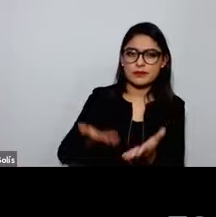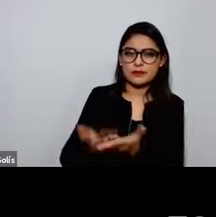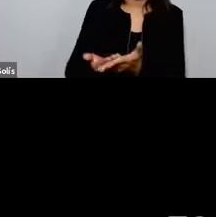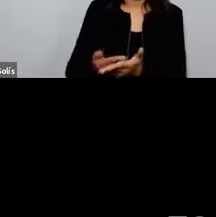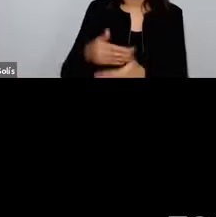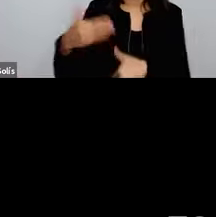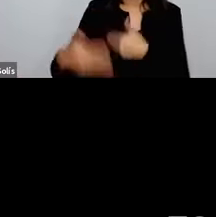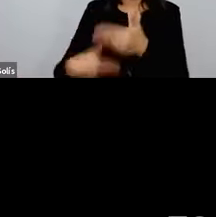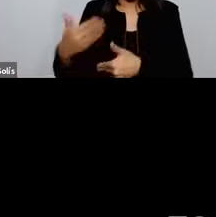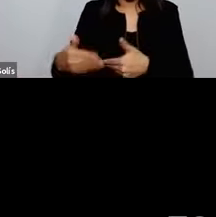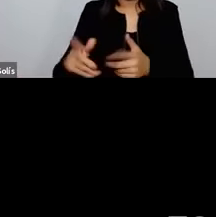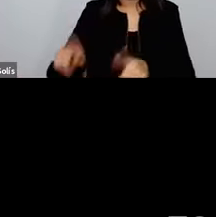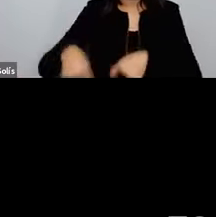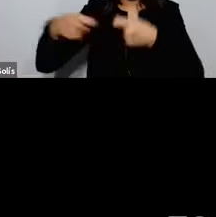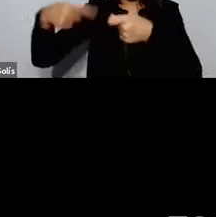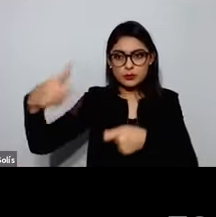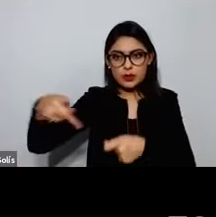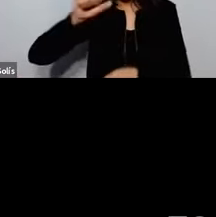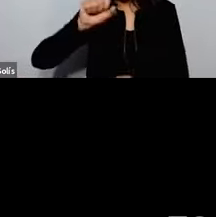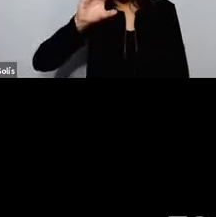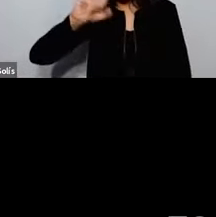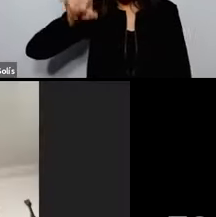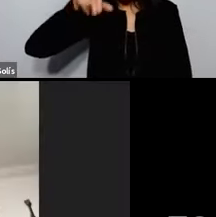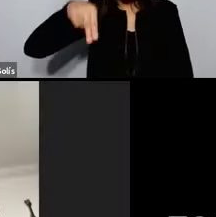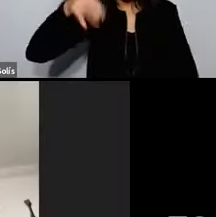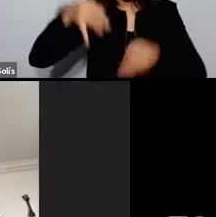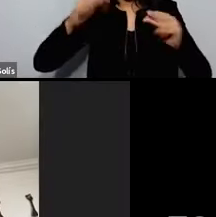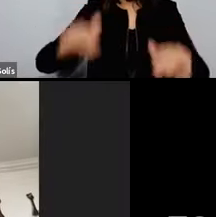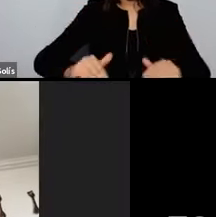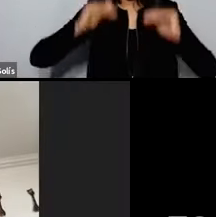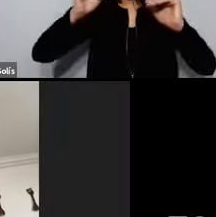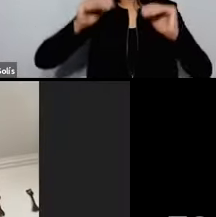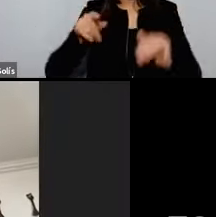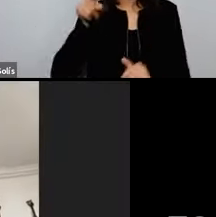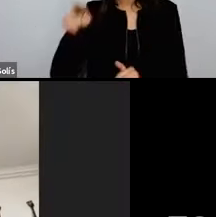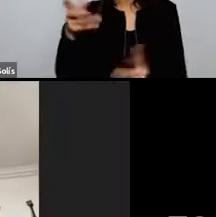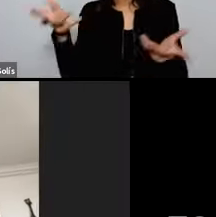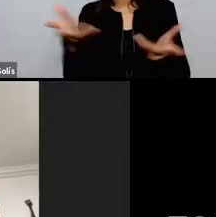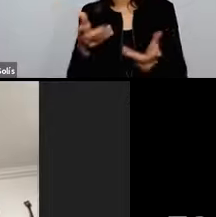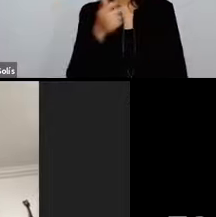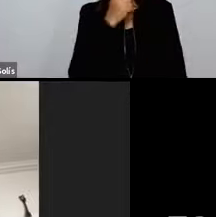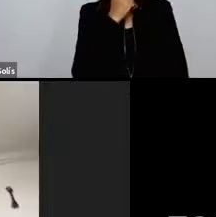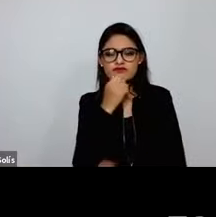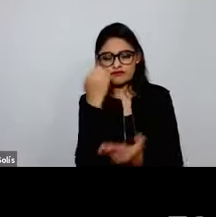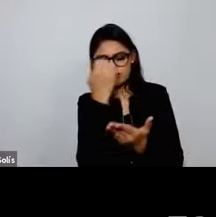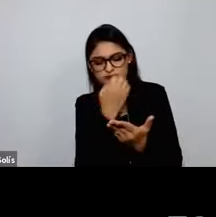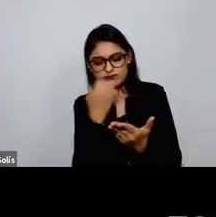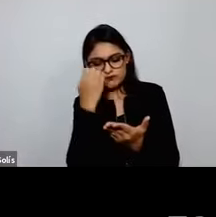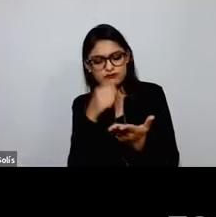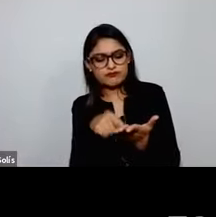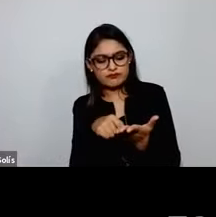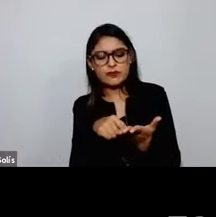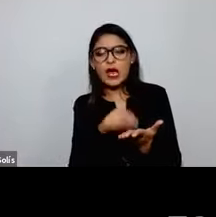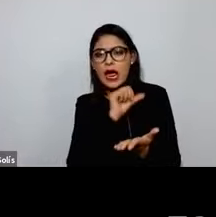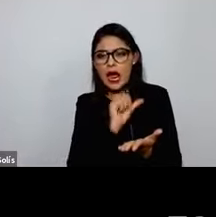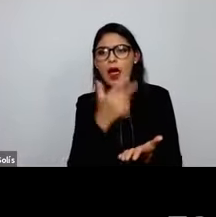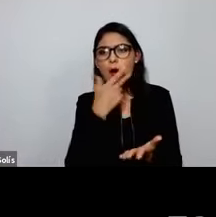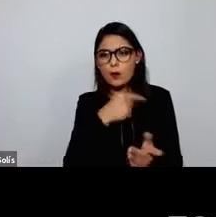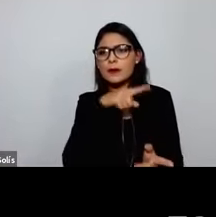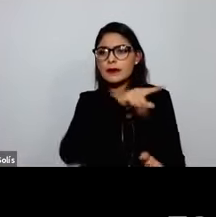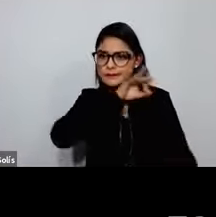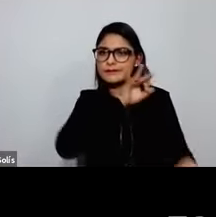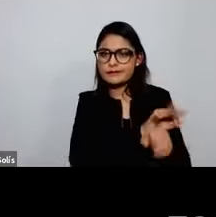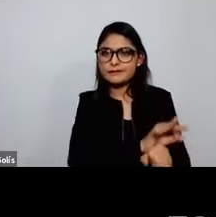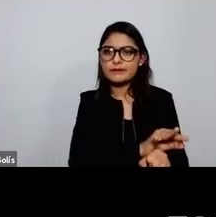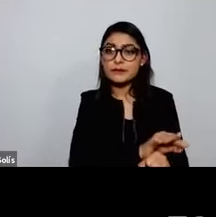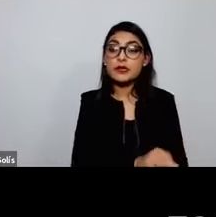caso llega a la Suprema Corte. La Corte, es interesante que decide amparar al hombre, considerando que la norma efectivamente